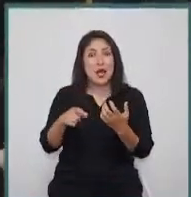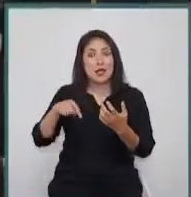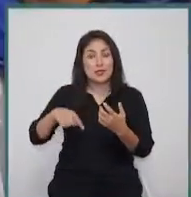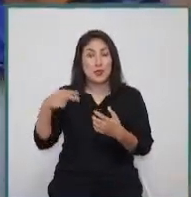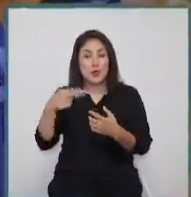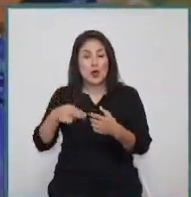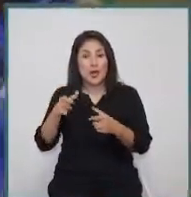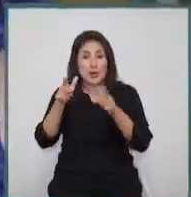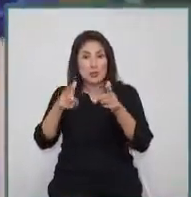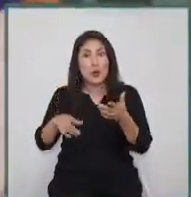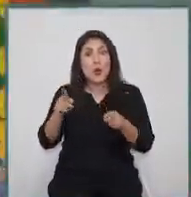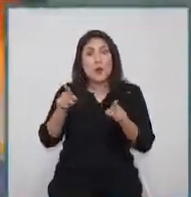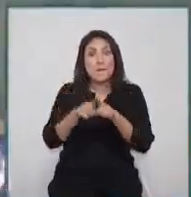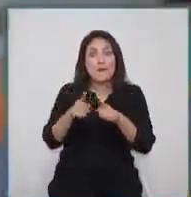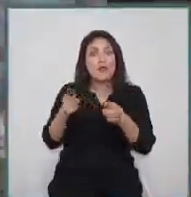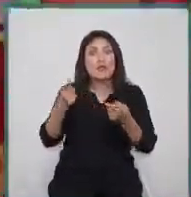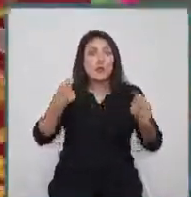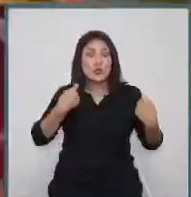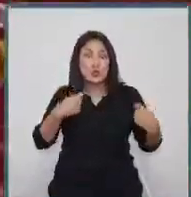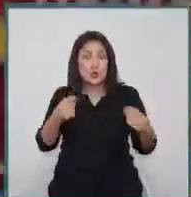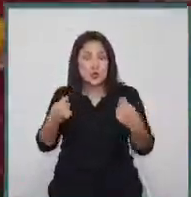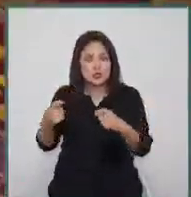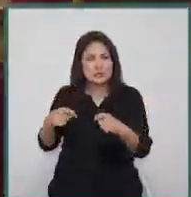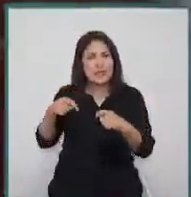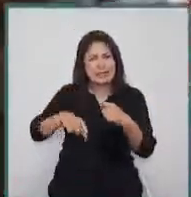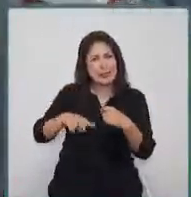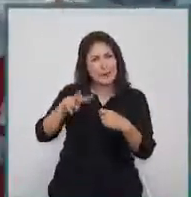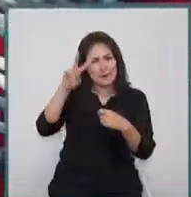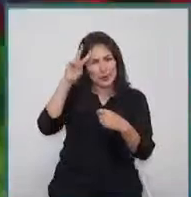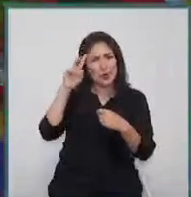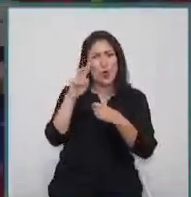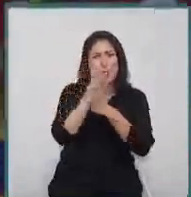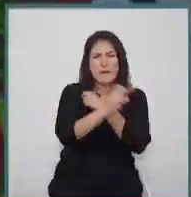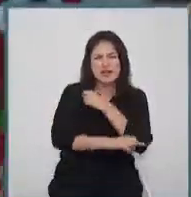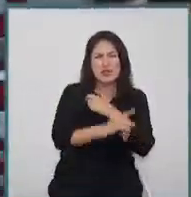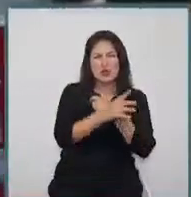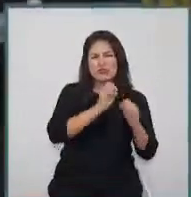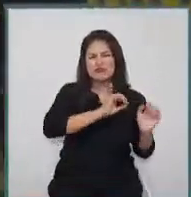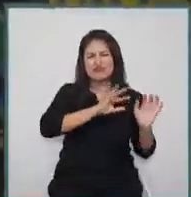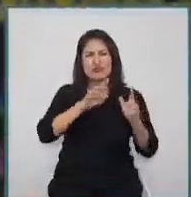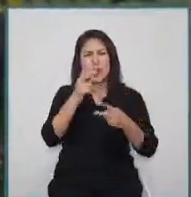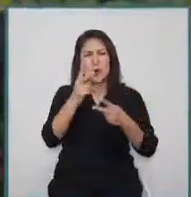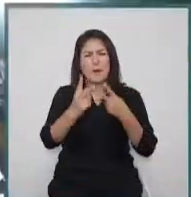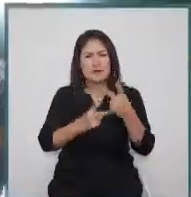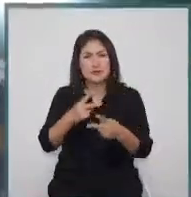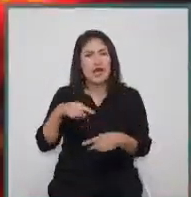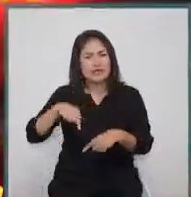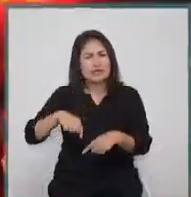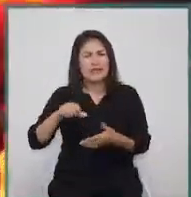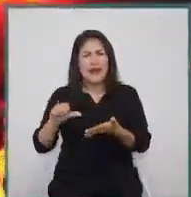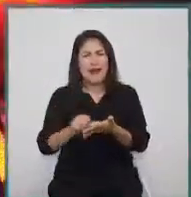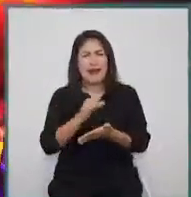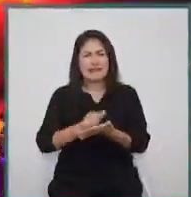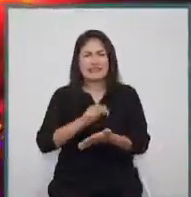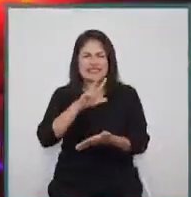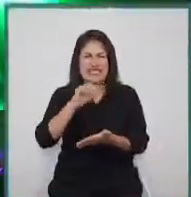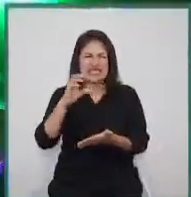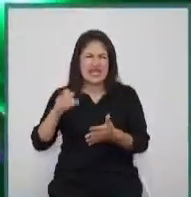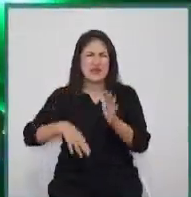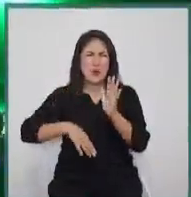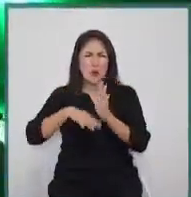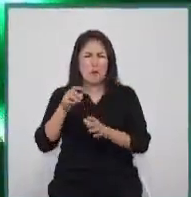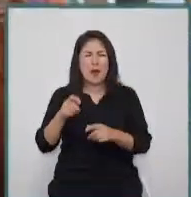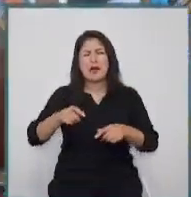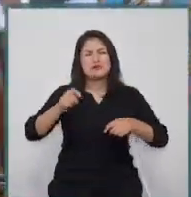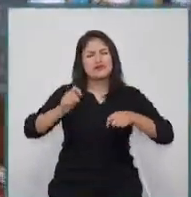los residentes huancaínos, turistas nacionales e internacionales. Son más de 300 artistas entre compañías